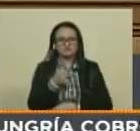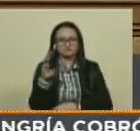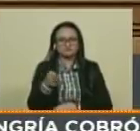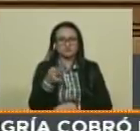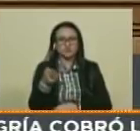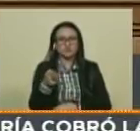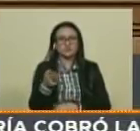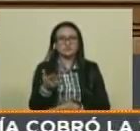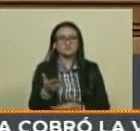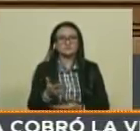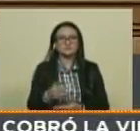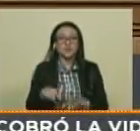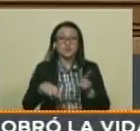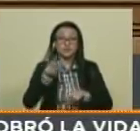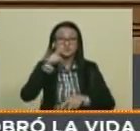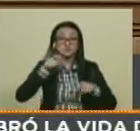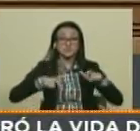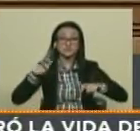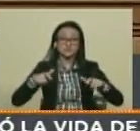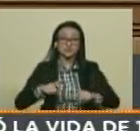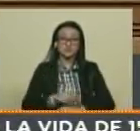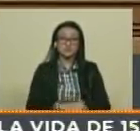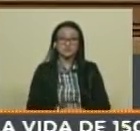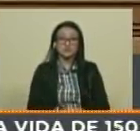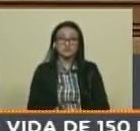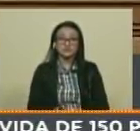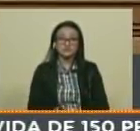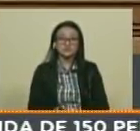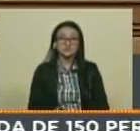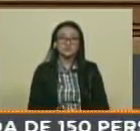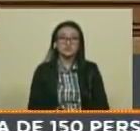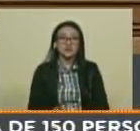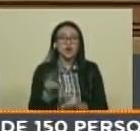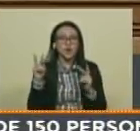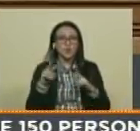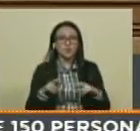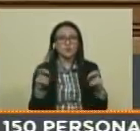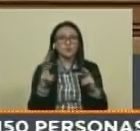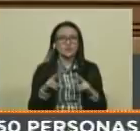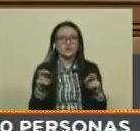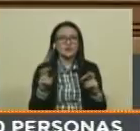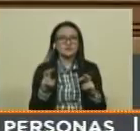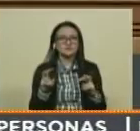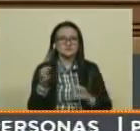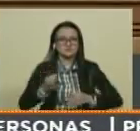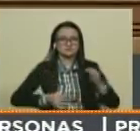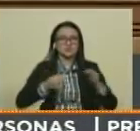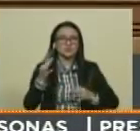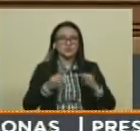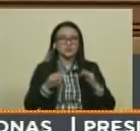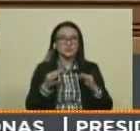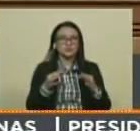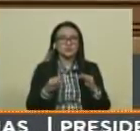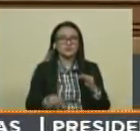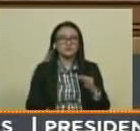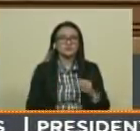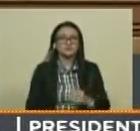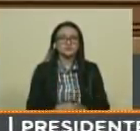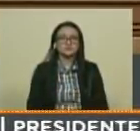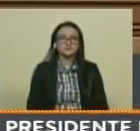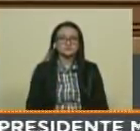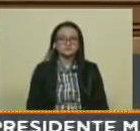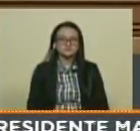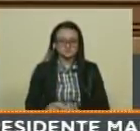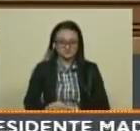en perjuicio de 12 personas. Repito, la audiencia y la judicialización del caso